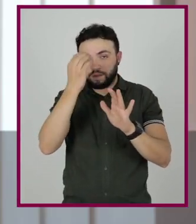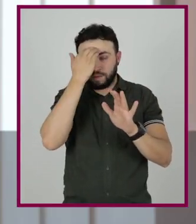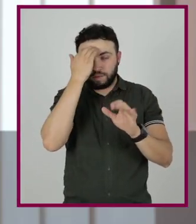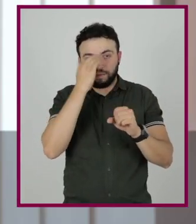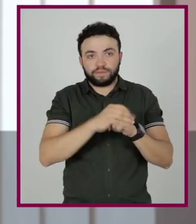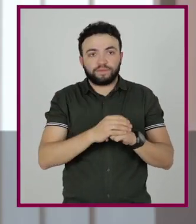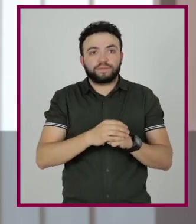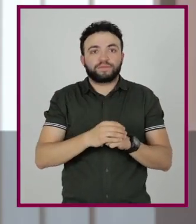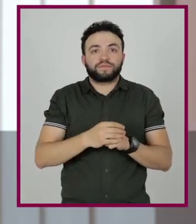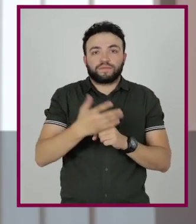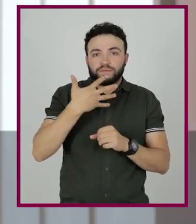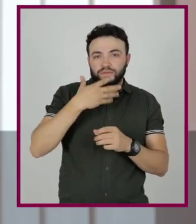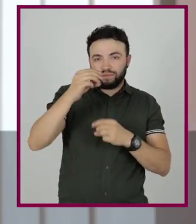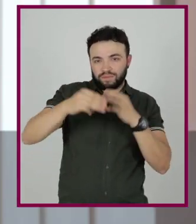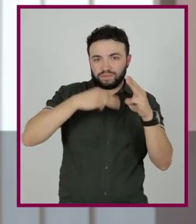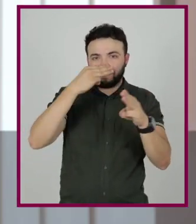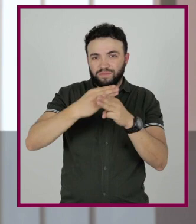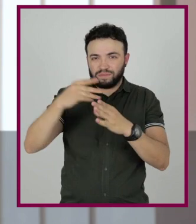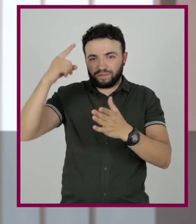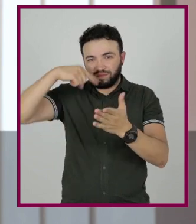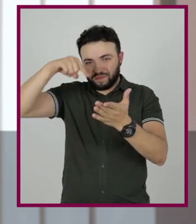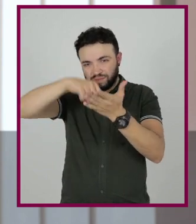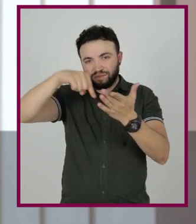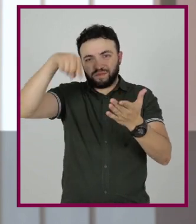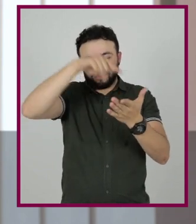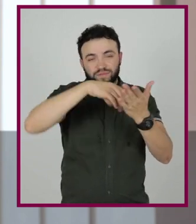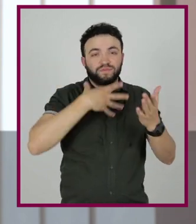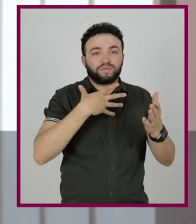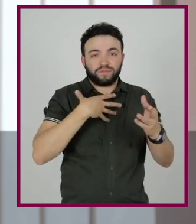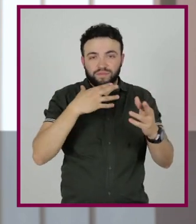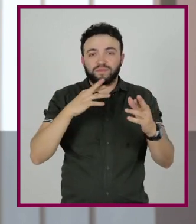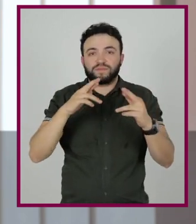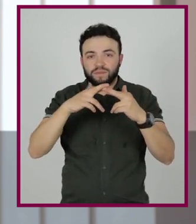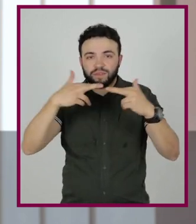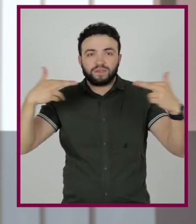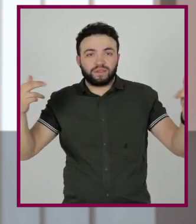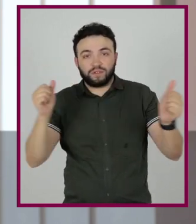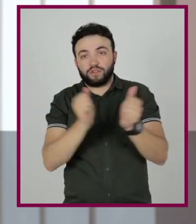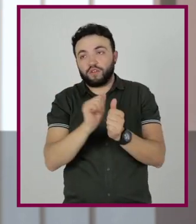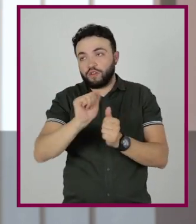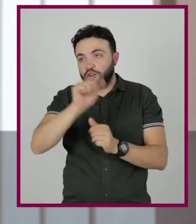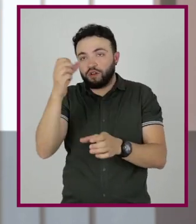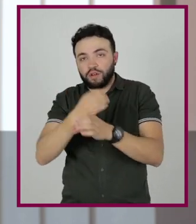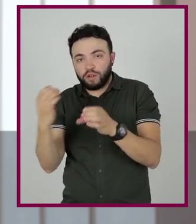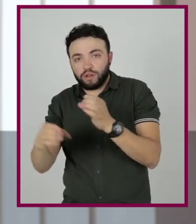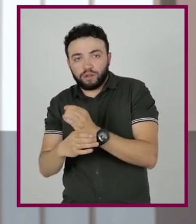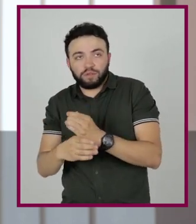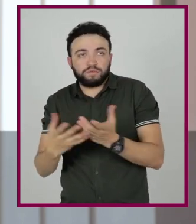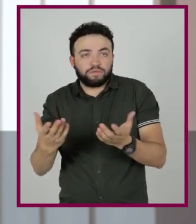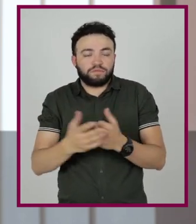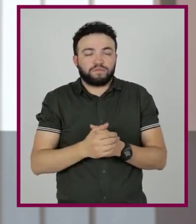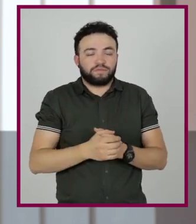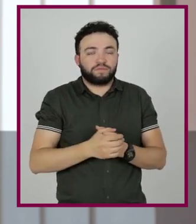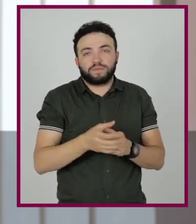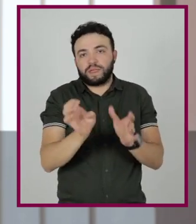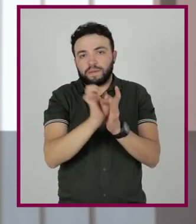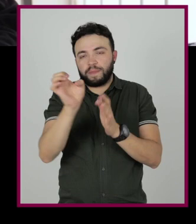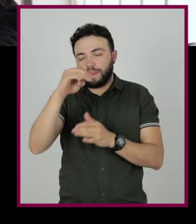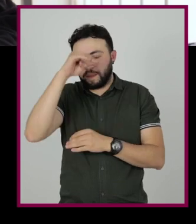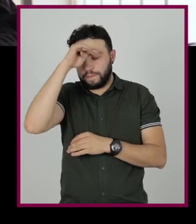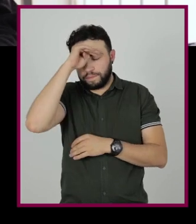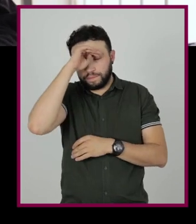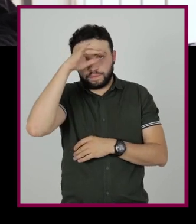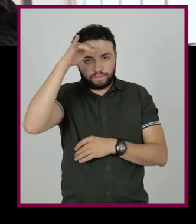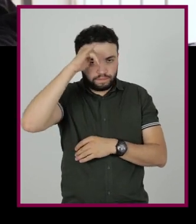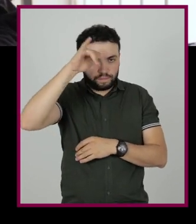Cada objeto en el mundo existe en relación con otros objetos. También cada concepto existe en relación con otros